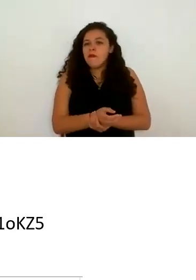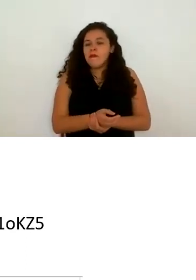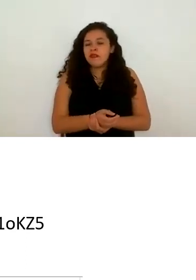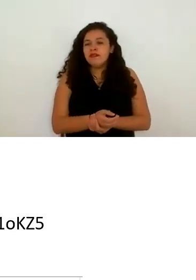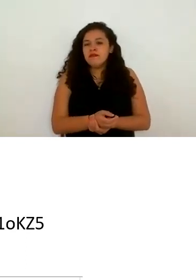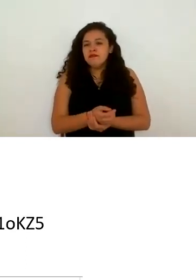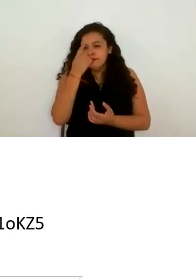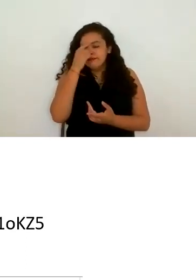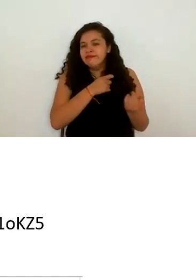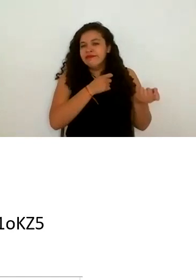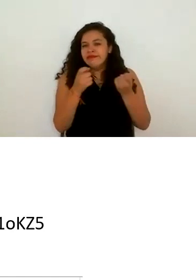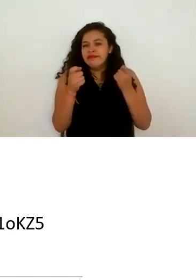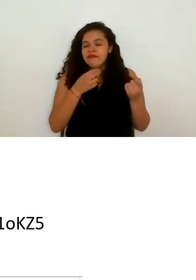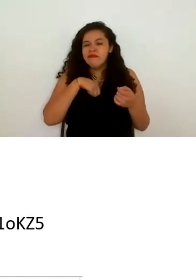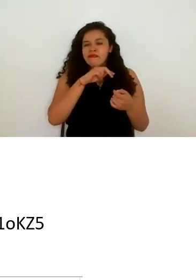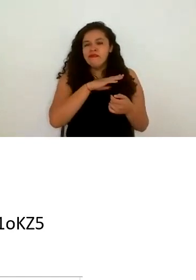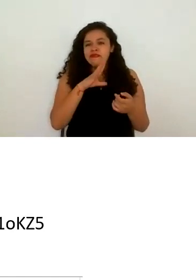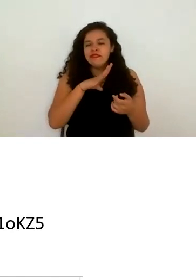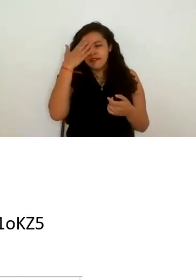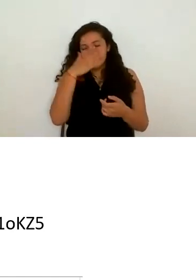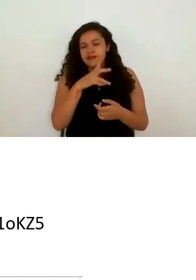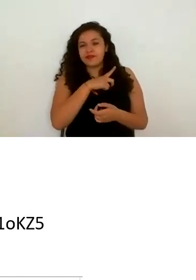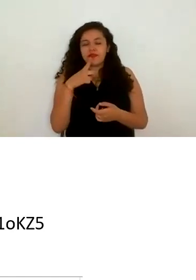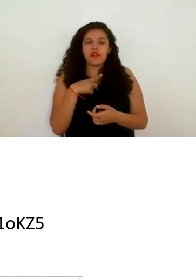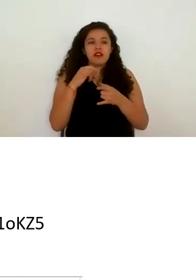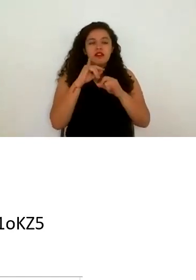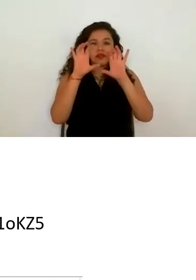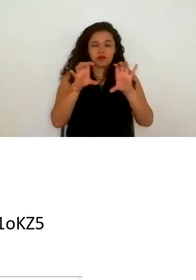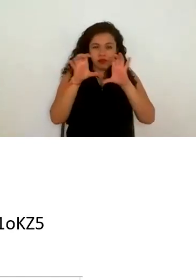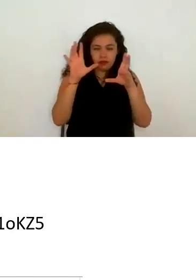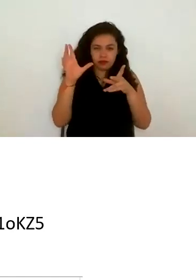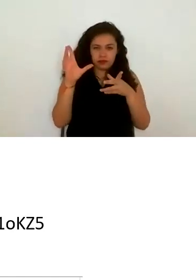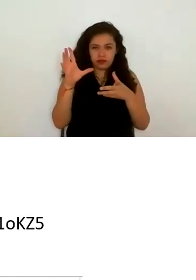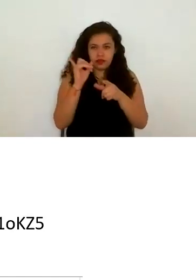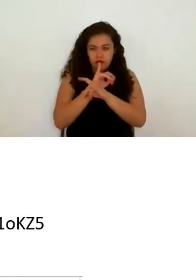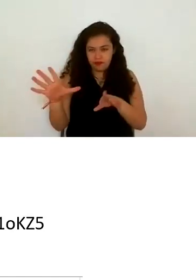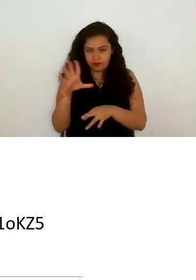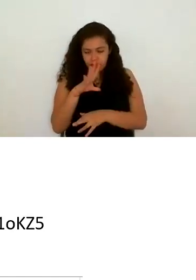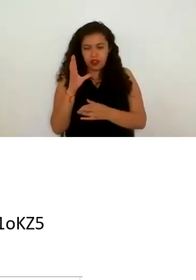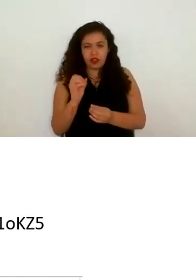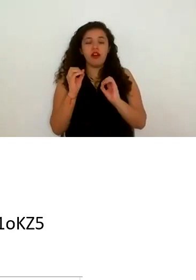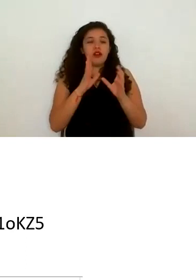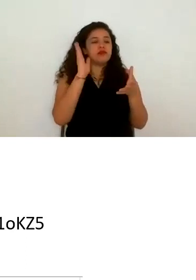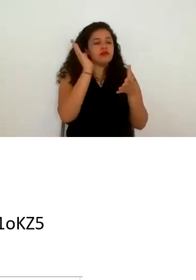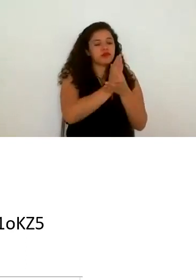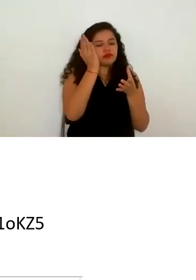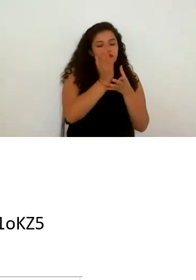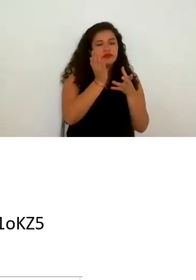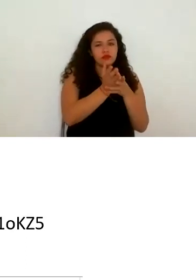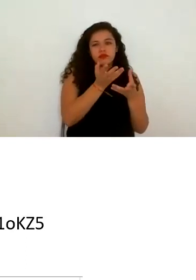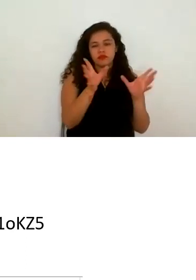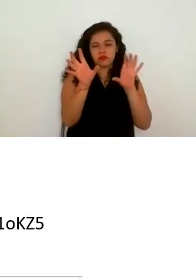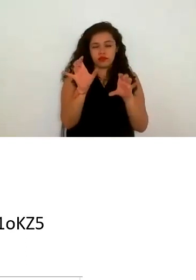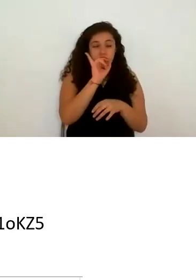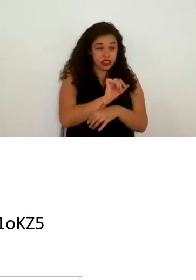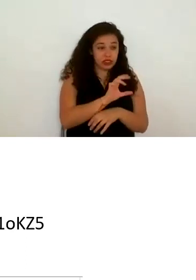control necesitamos saber si cuenta con un expediente electrónico, o en su caso, qué apartado está en electrónico, o si